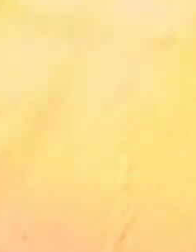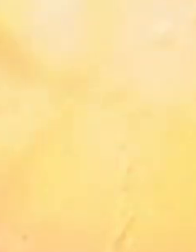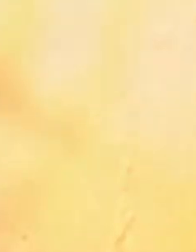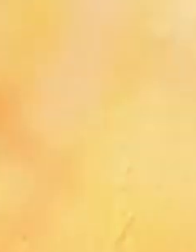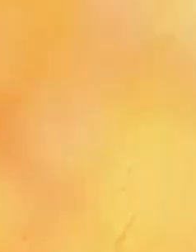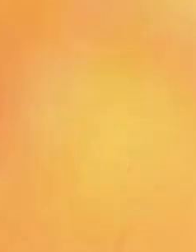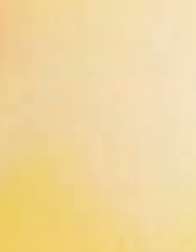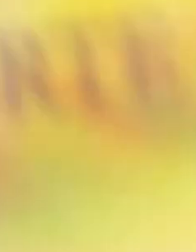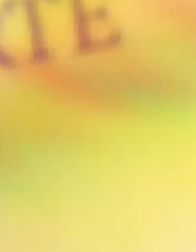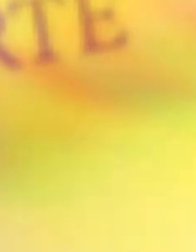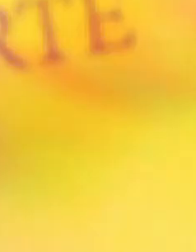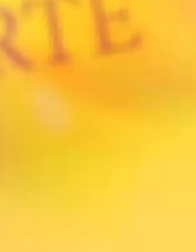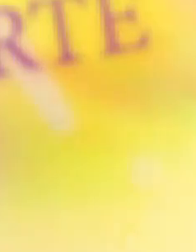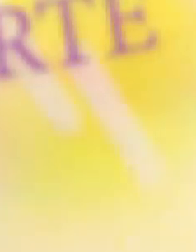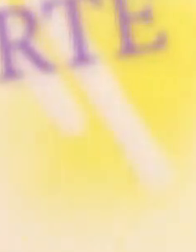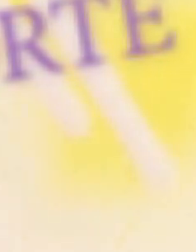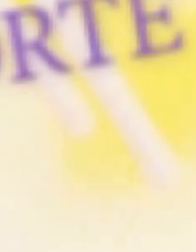en el Día del Señor.